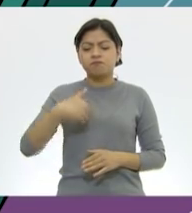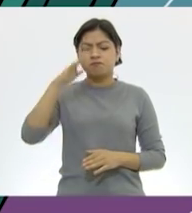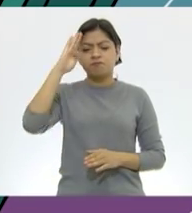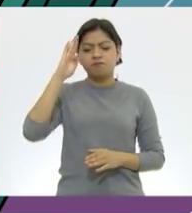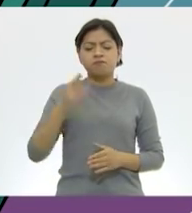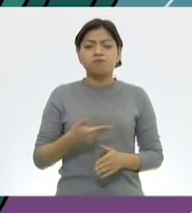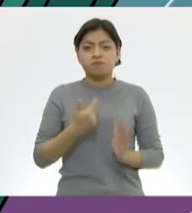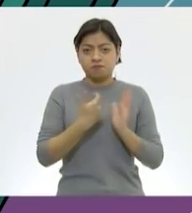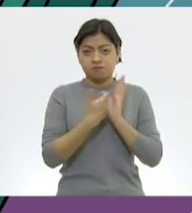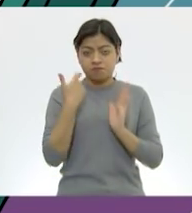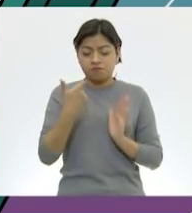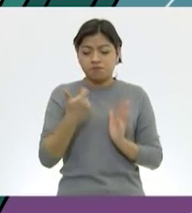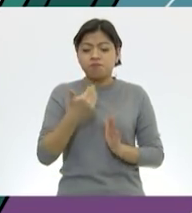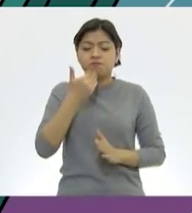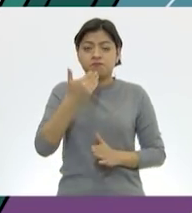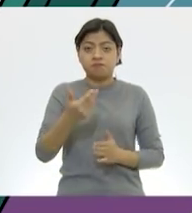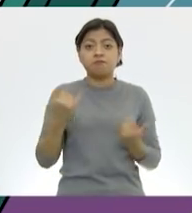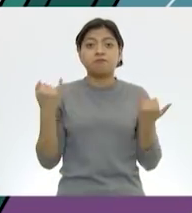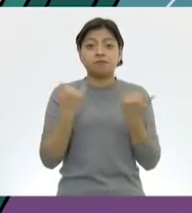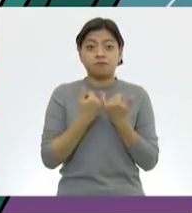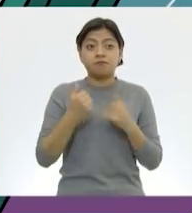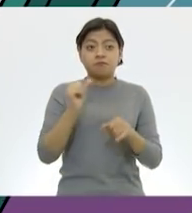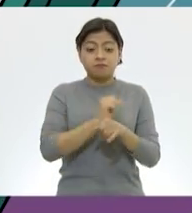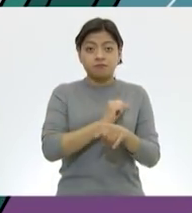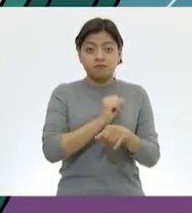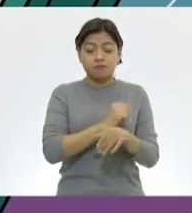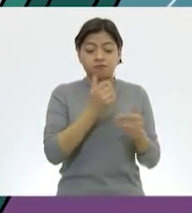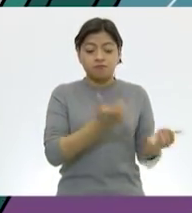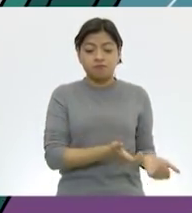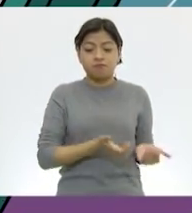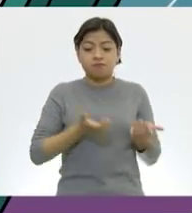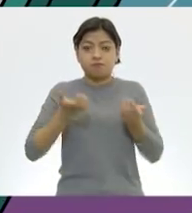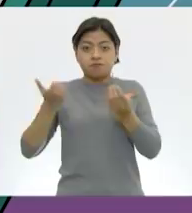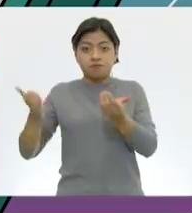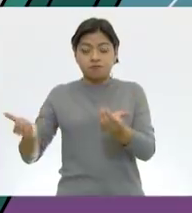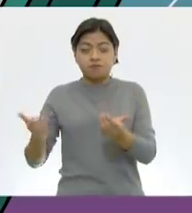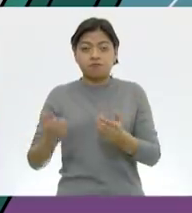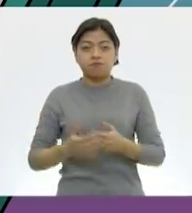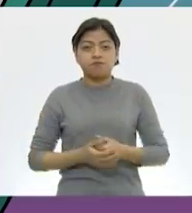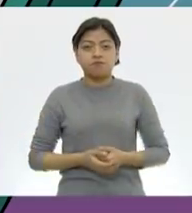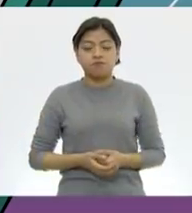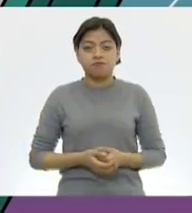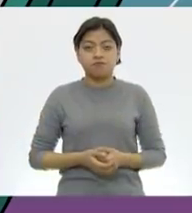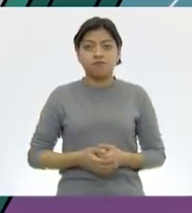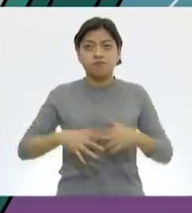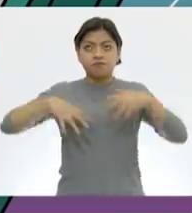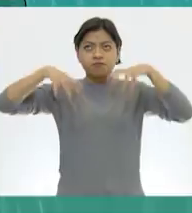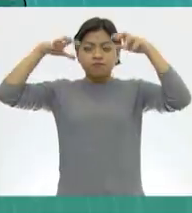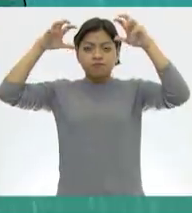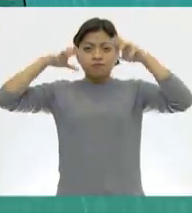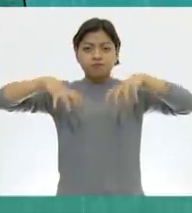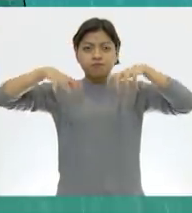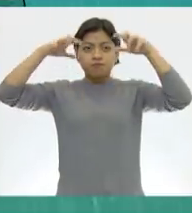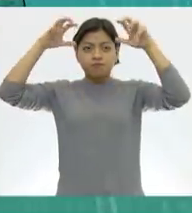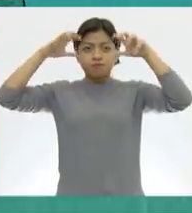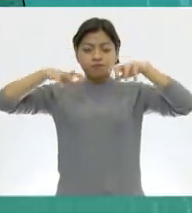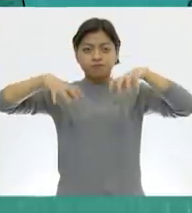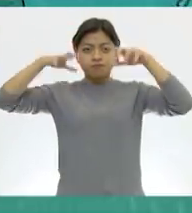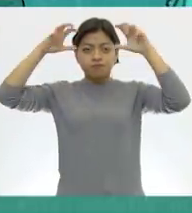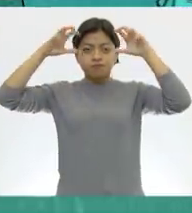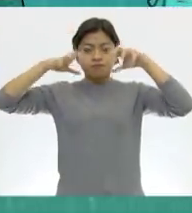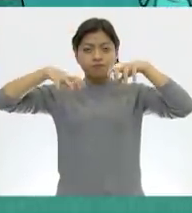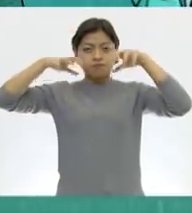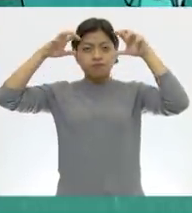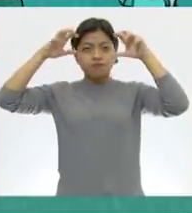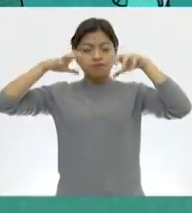y me trasladaron a un automóvil demasiado fúnebre, con las llantas blancas. La lluvia seguía cayendo en aisladas gotas